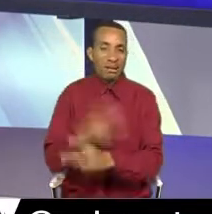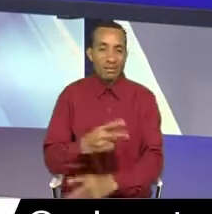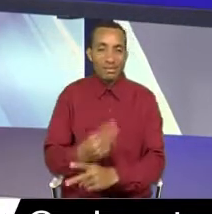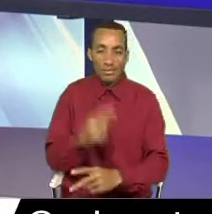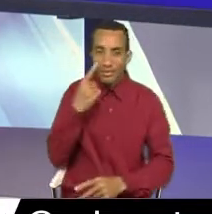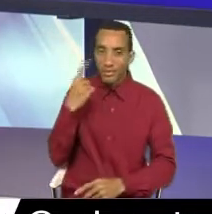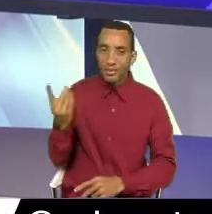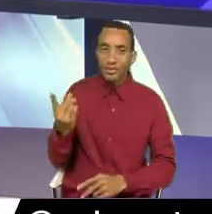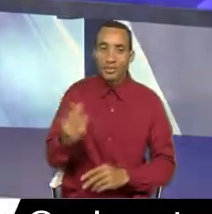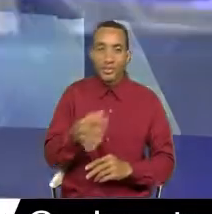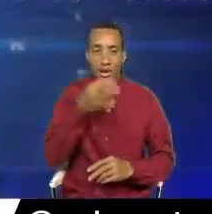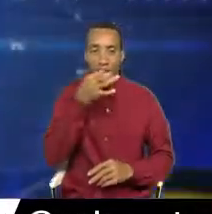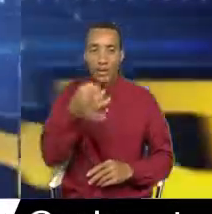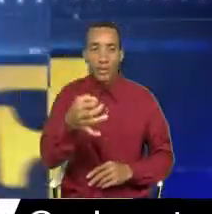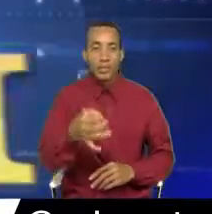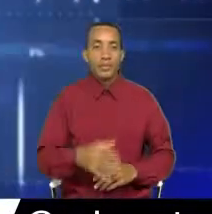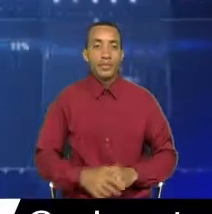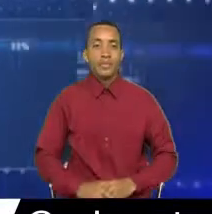ciudadano.